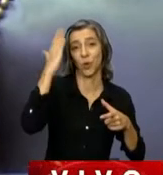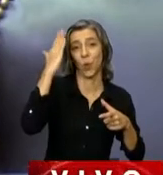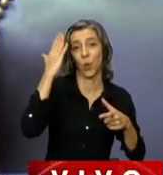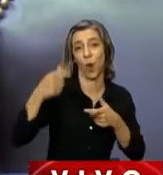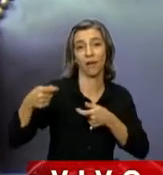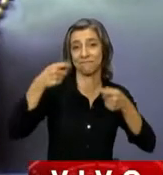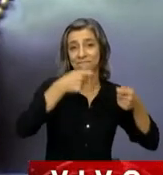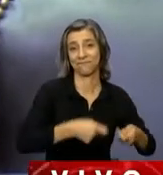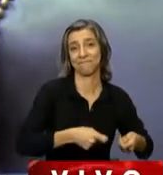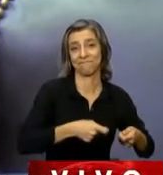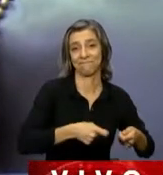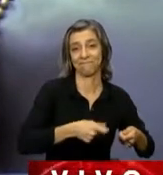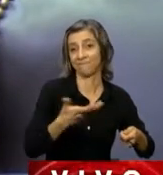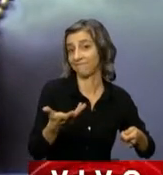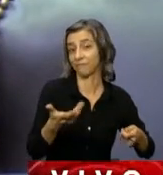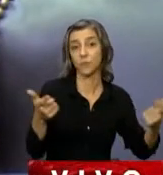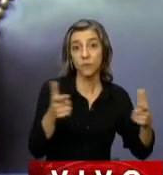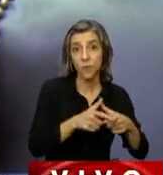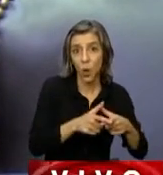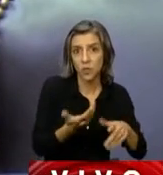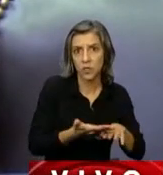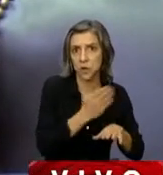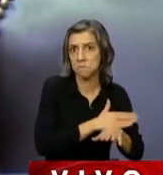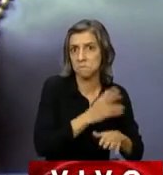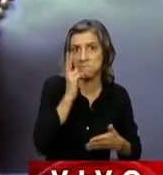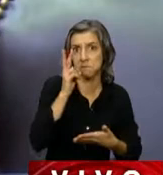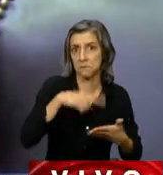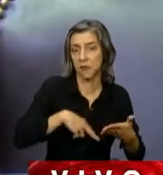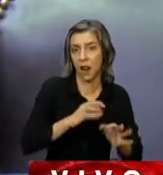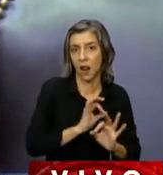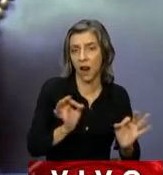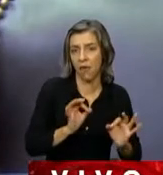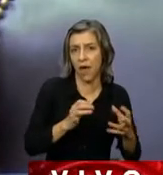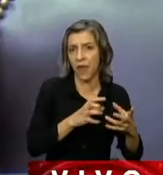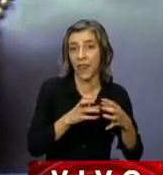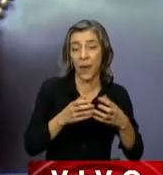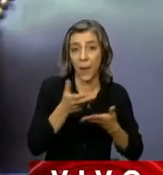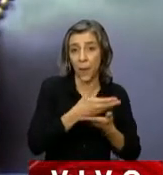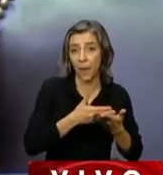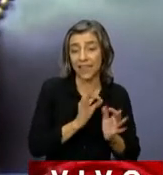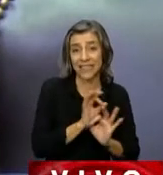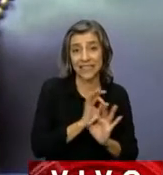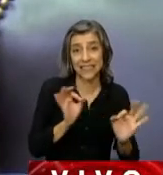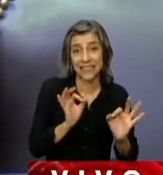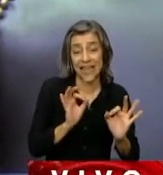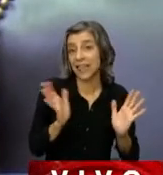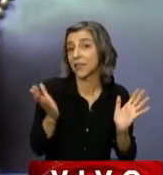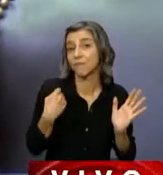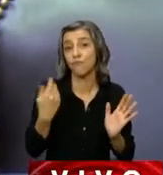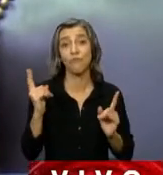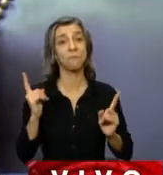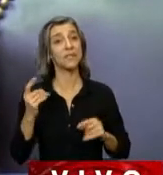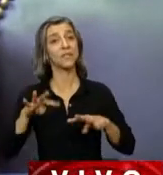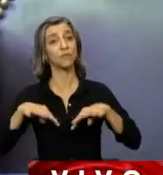de Cultura. Comisión que no tuvo la oportunidad de tratar este proyecto porque desde la presidencia de la Cámara